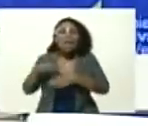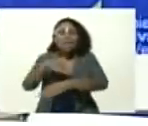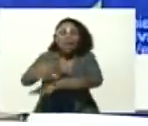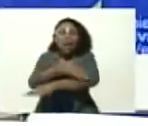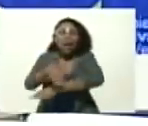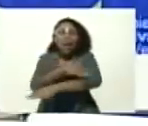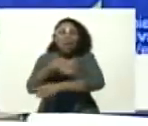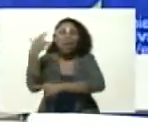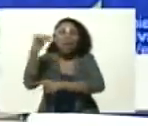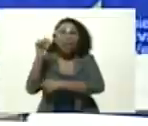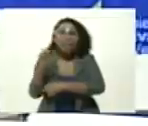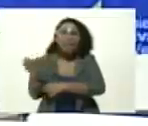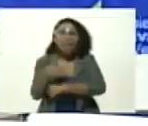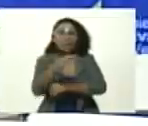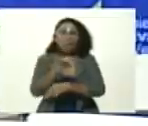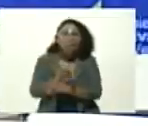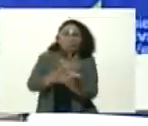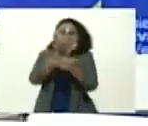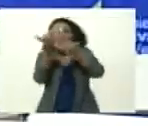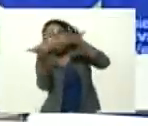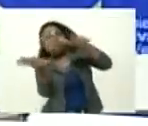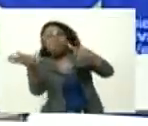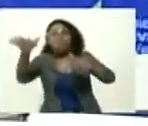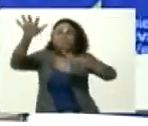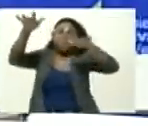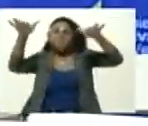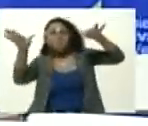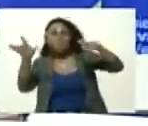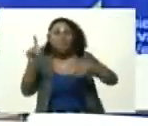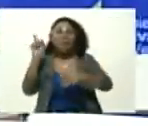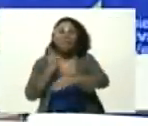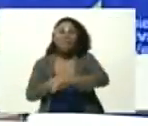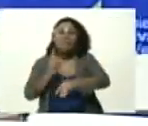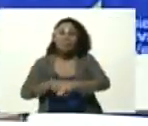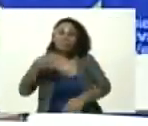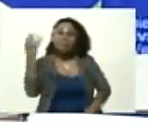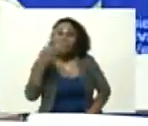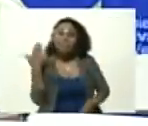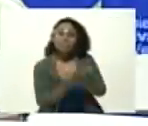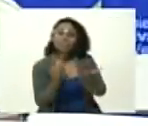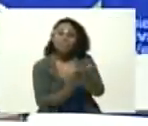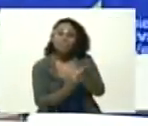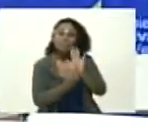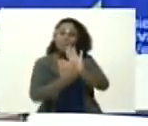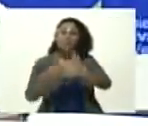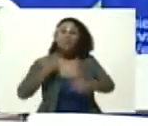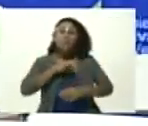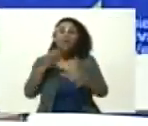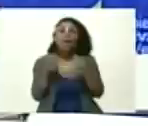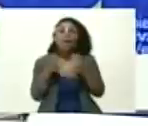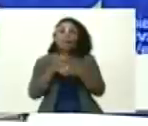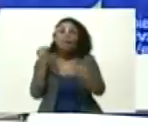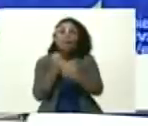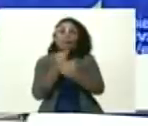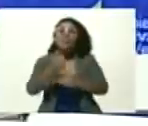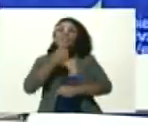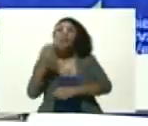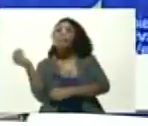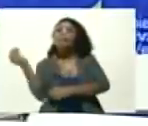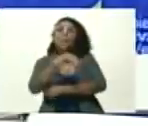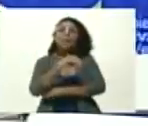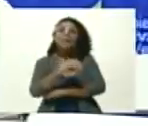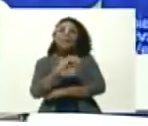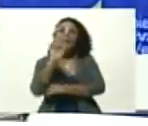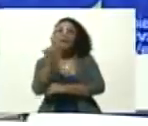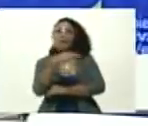Neverí desbordado. Y en tiempo real, nuestro equipo de trabajo, ¿quién más